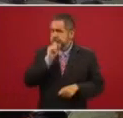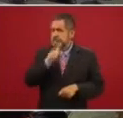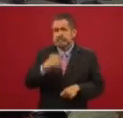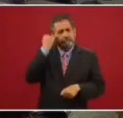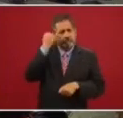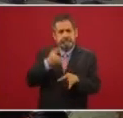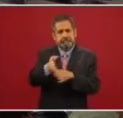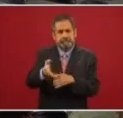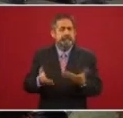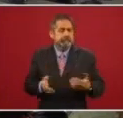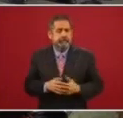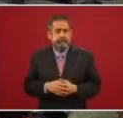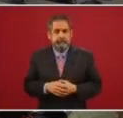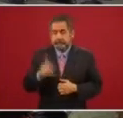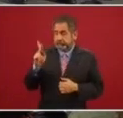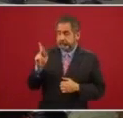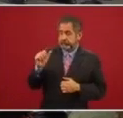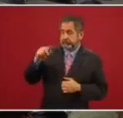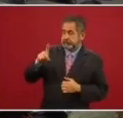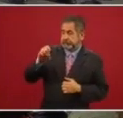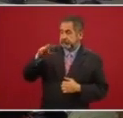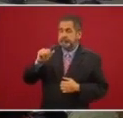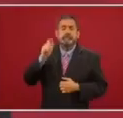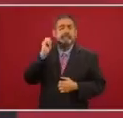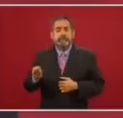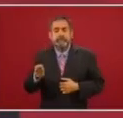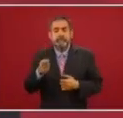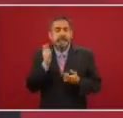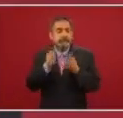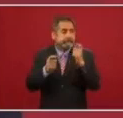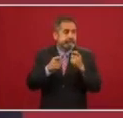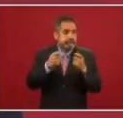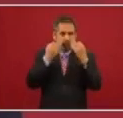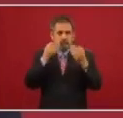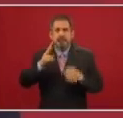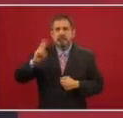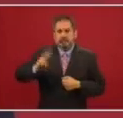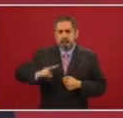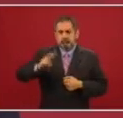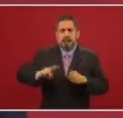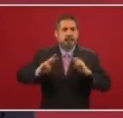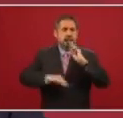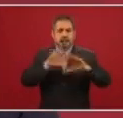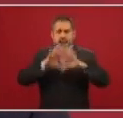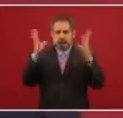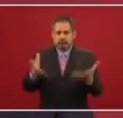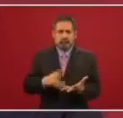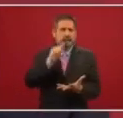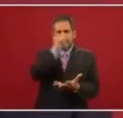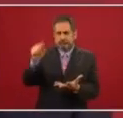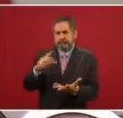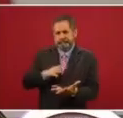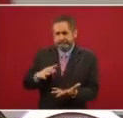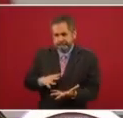línea entonces la pandemia es primero que nada la constatación de una realidad primer mensaje que quería dejar con ustedes